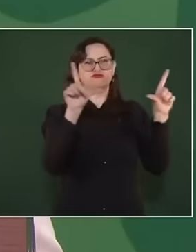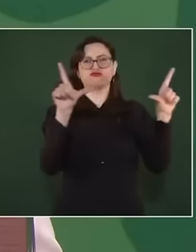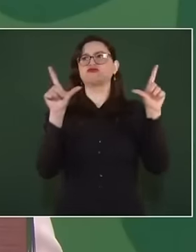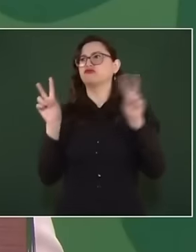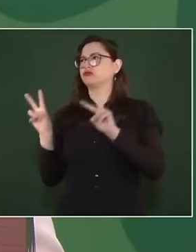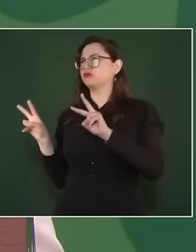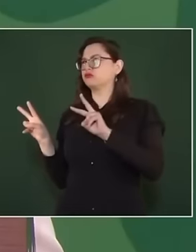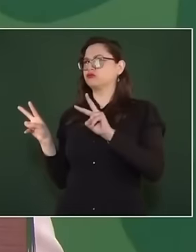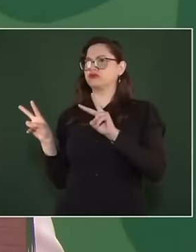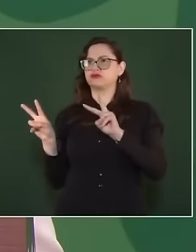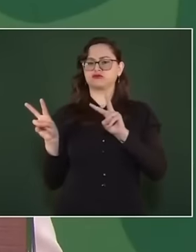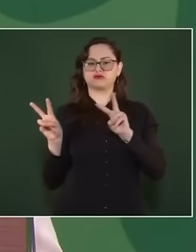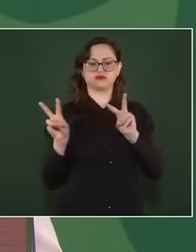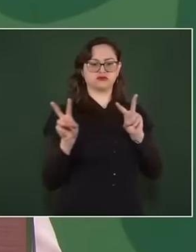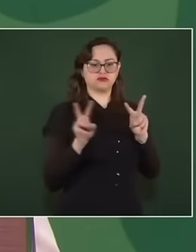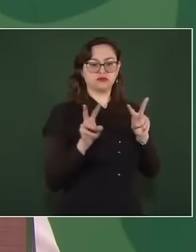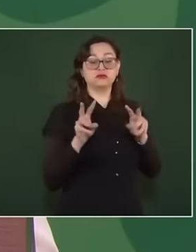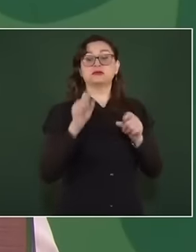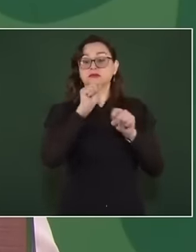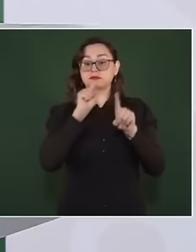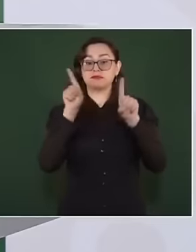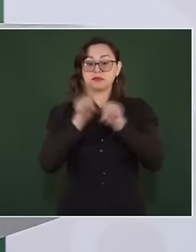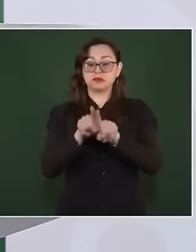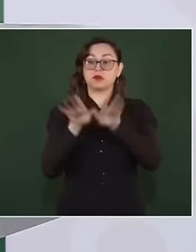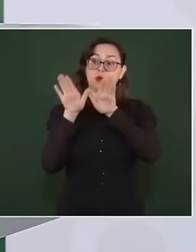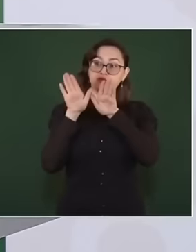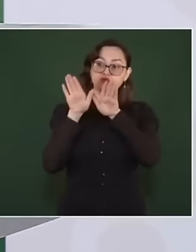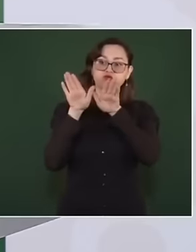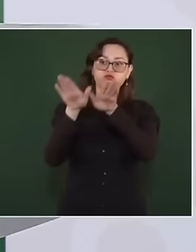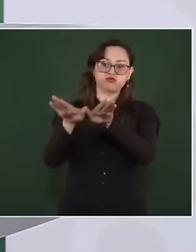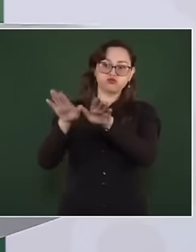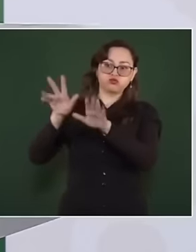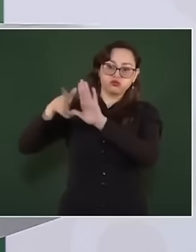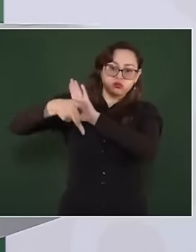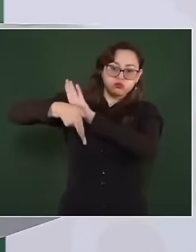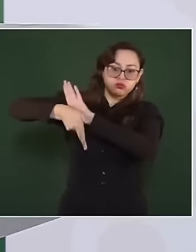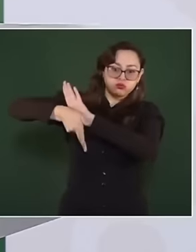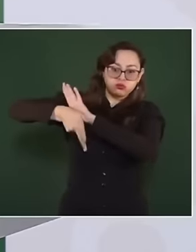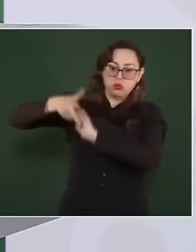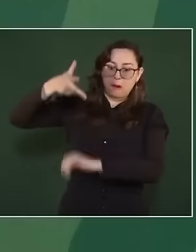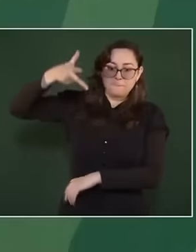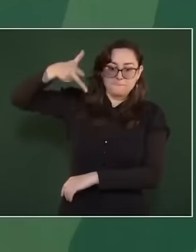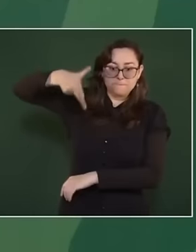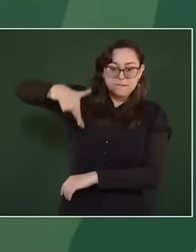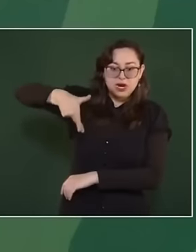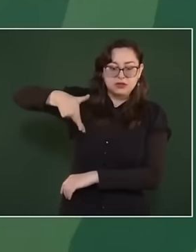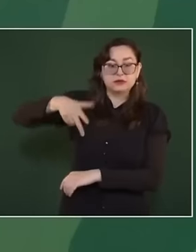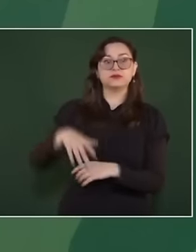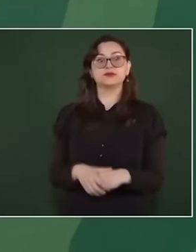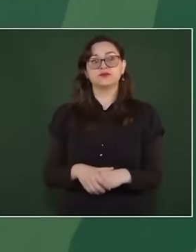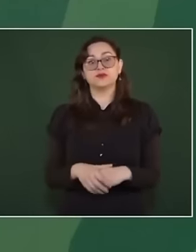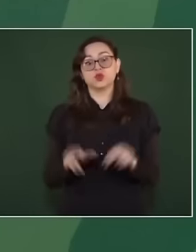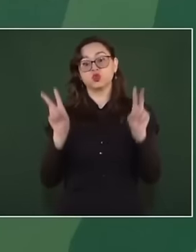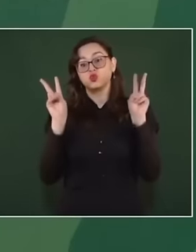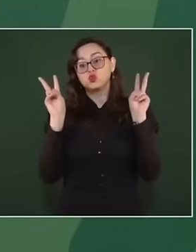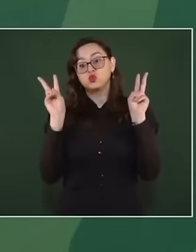enlaces con equipos de vigilancia aérea para Según esto realizar el seguimiento